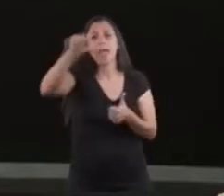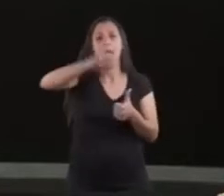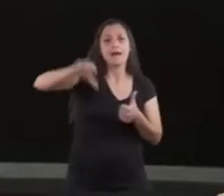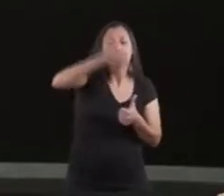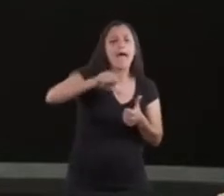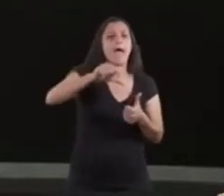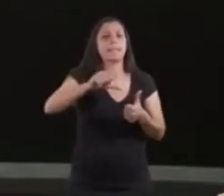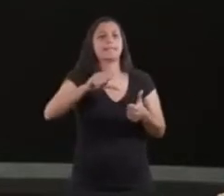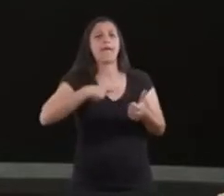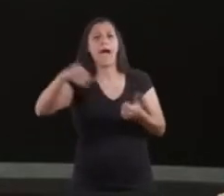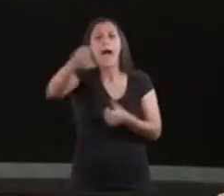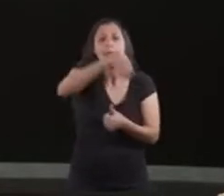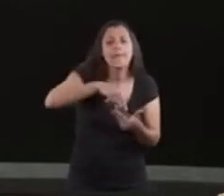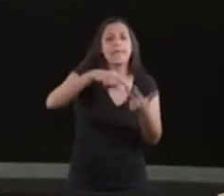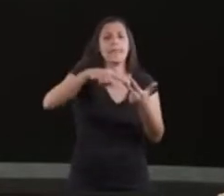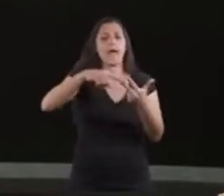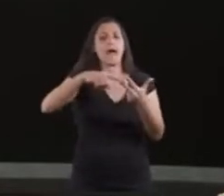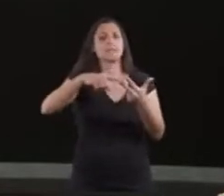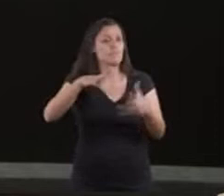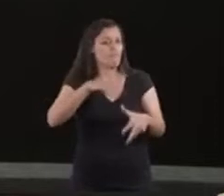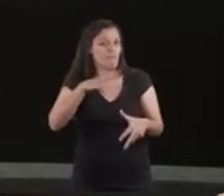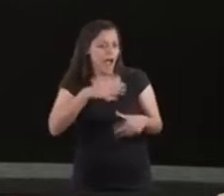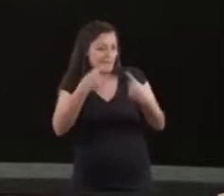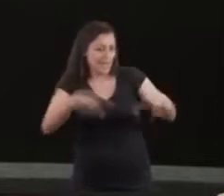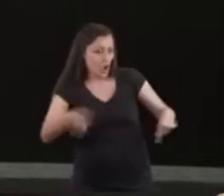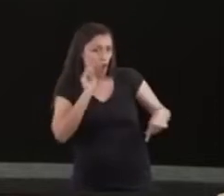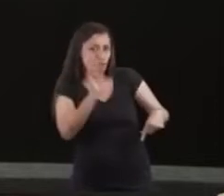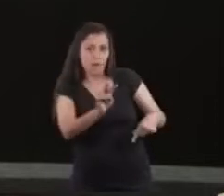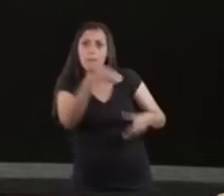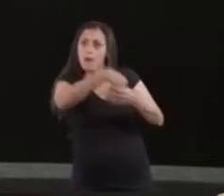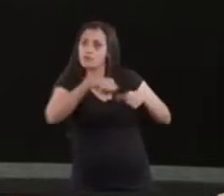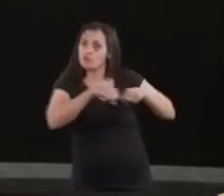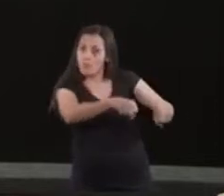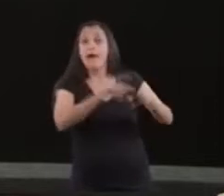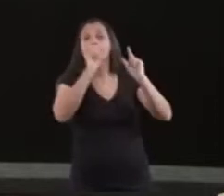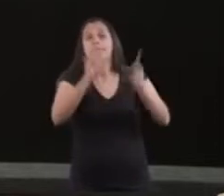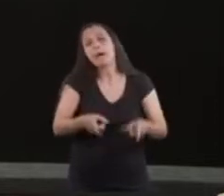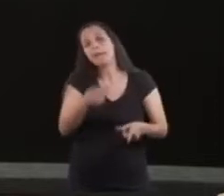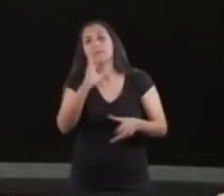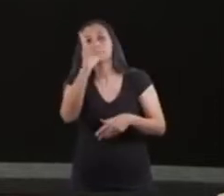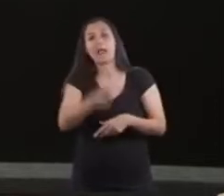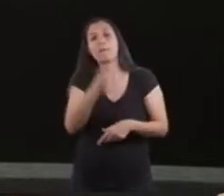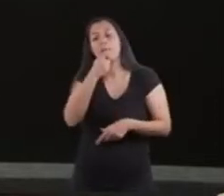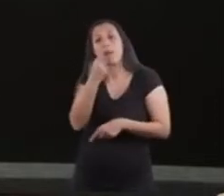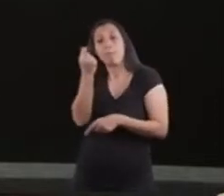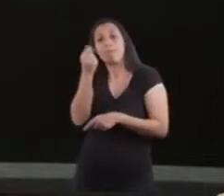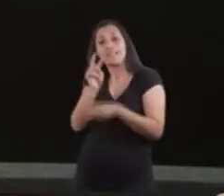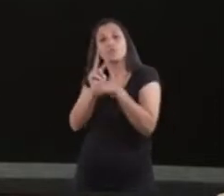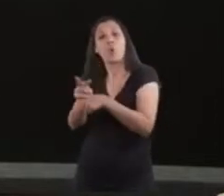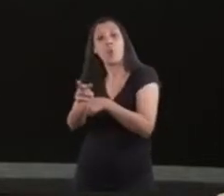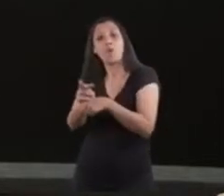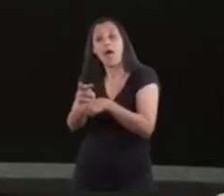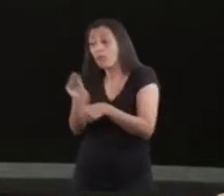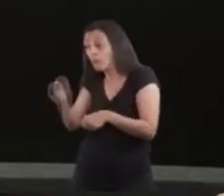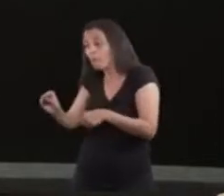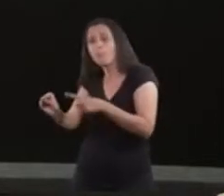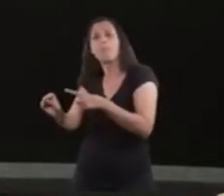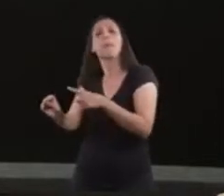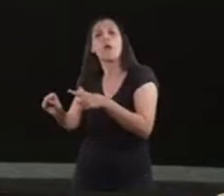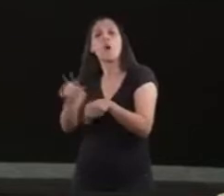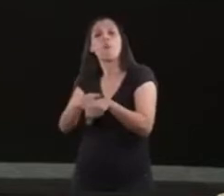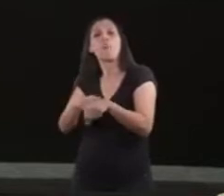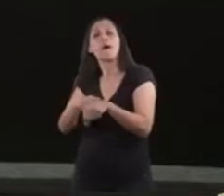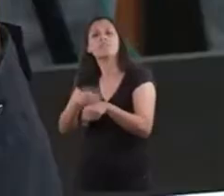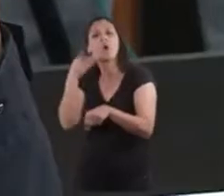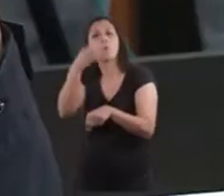mayoritariamente harinas o está el engaño del precio cuidados cuando uno toma y pasa por la caja el precio superior que nos